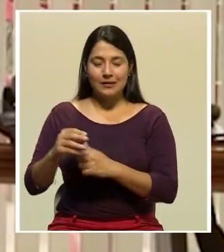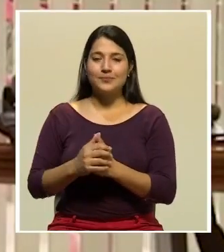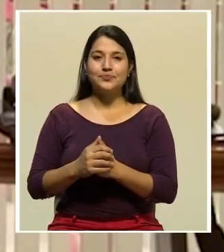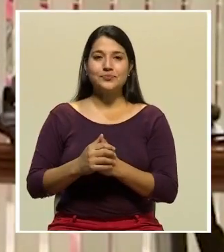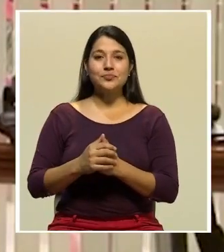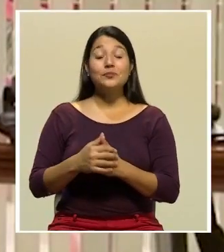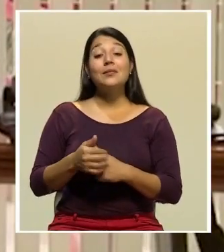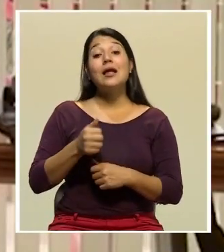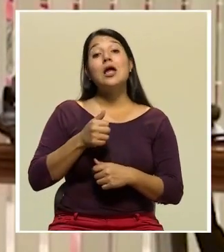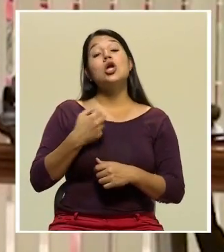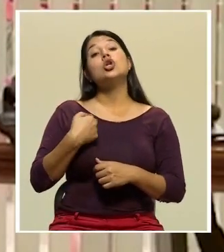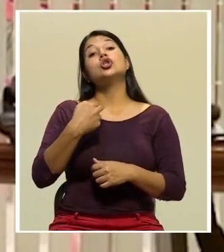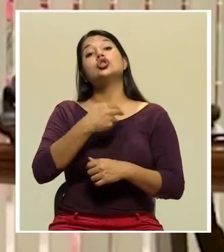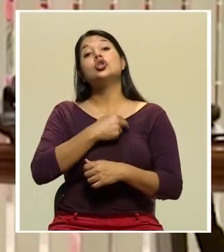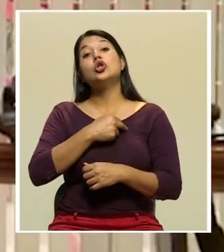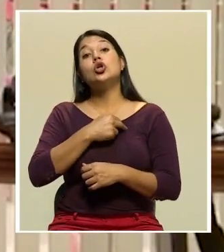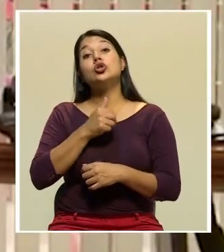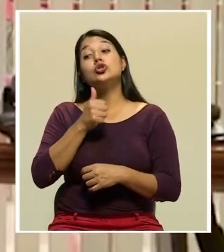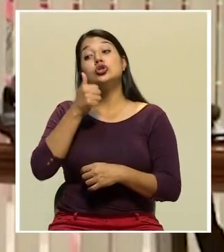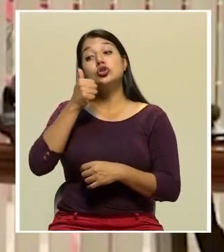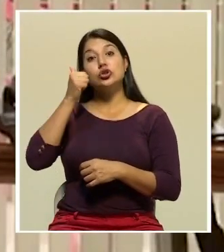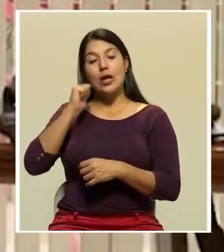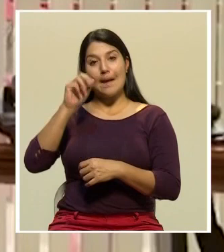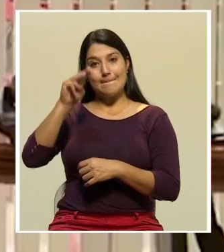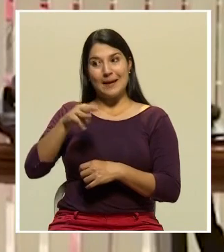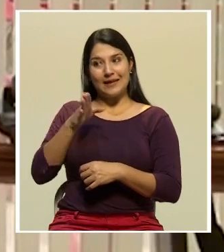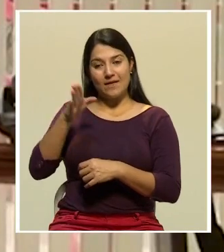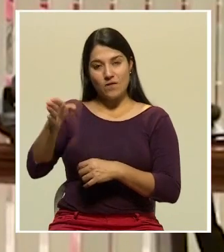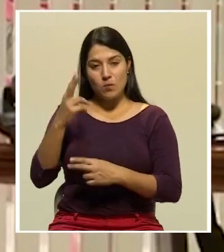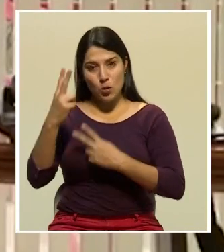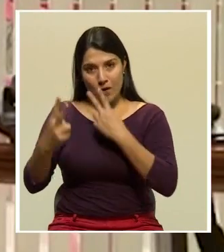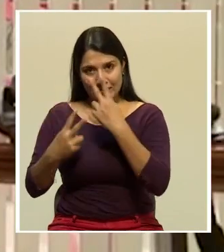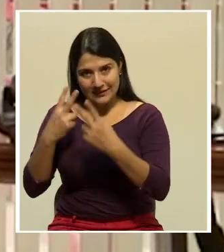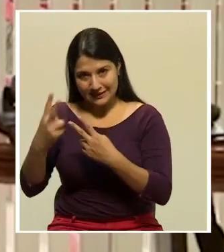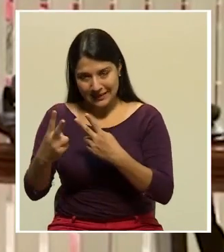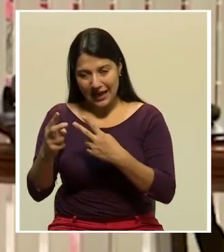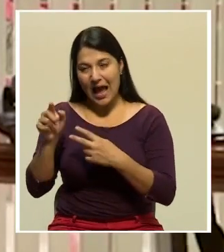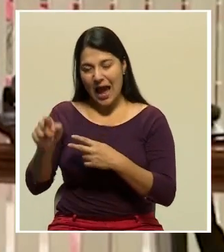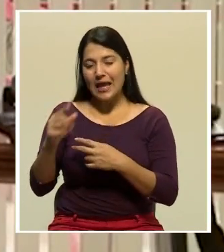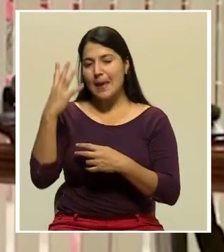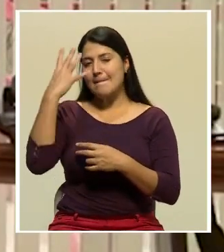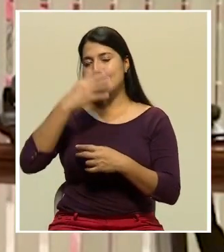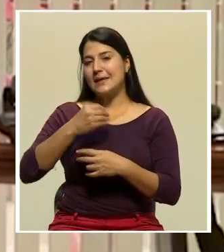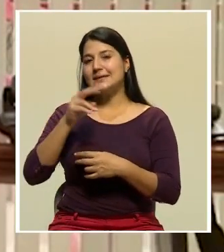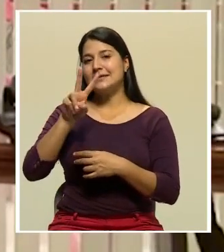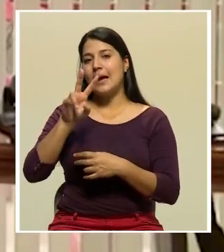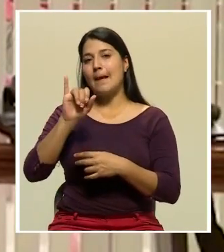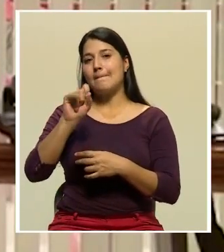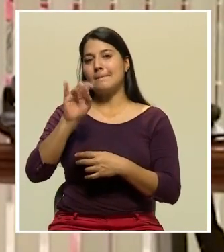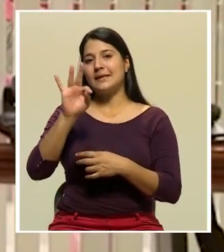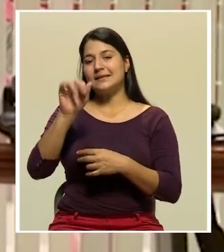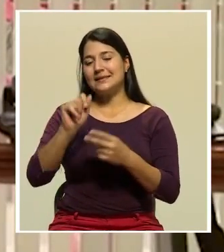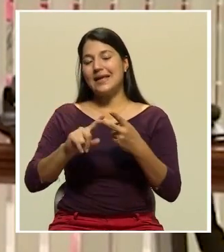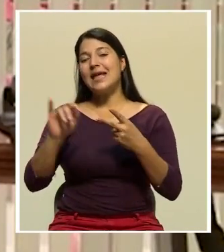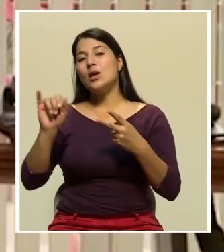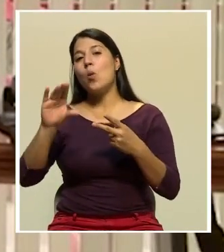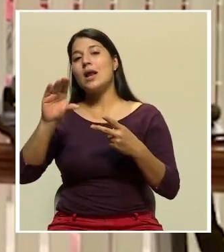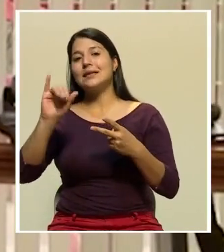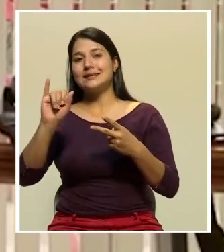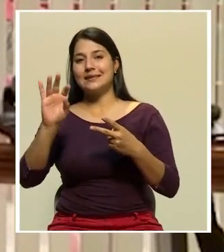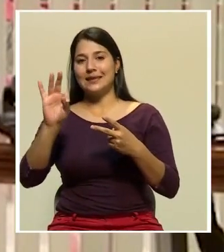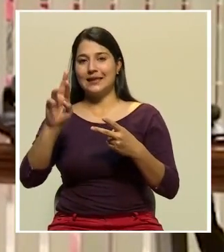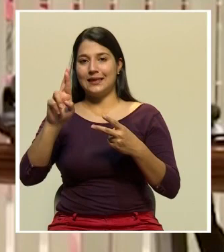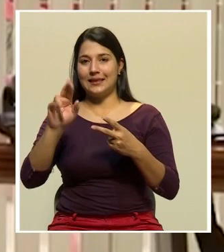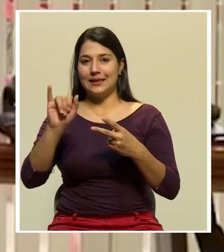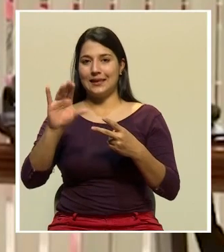se hizo la respectiva inspección tanto en Empaques Bellavista como Cítricos Bellavista. En las dos